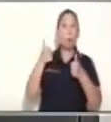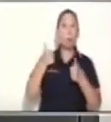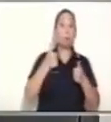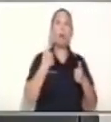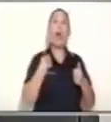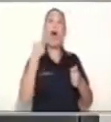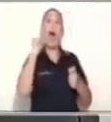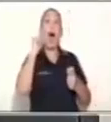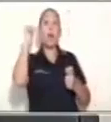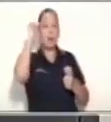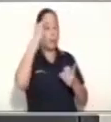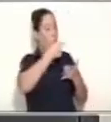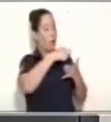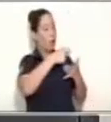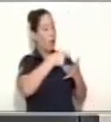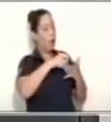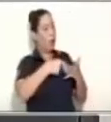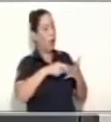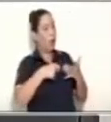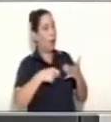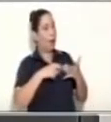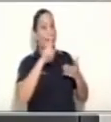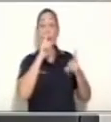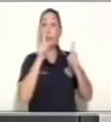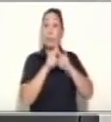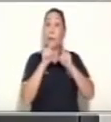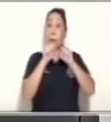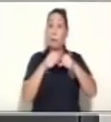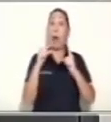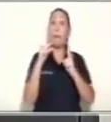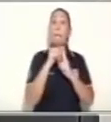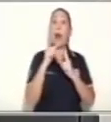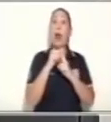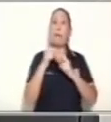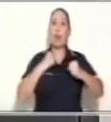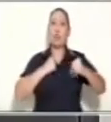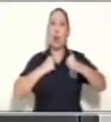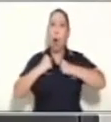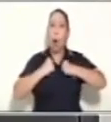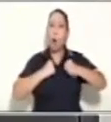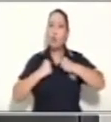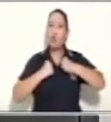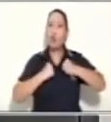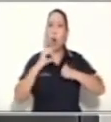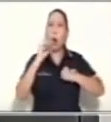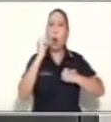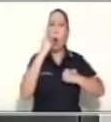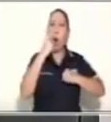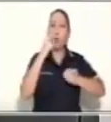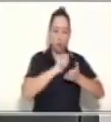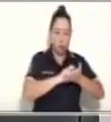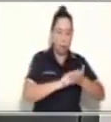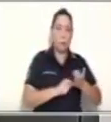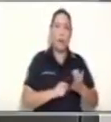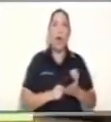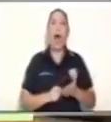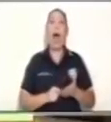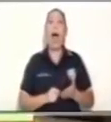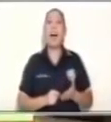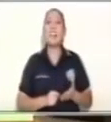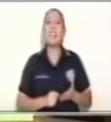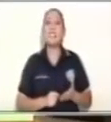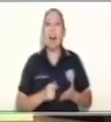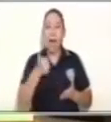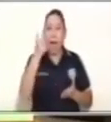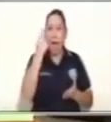ejemplo oso, osa, seso, que son palabras que incluyen únicamente la letra